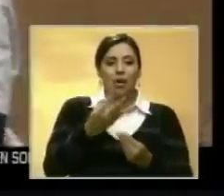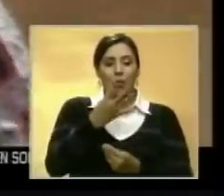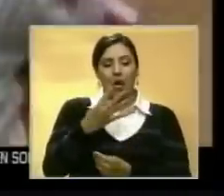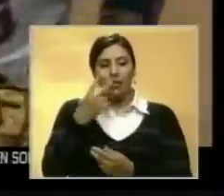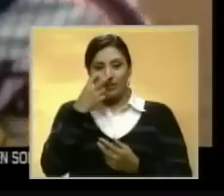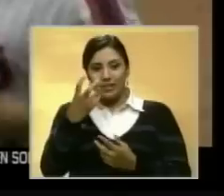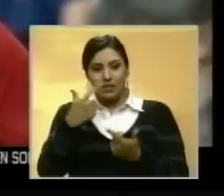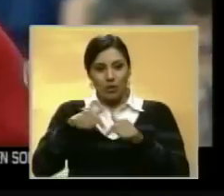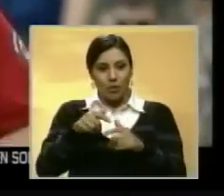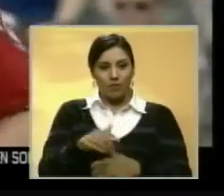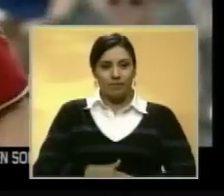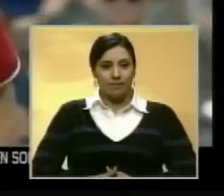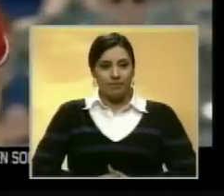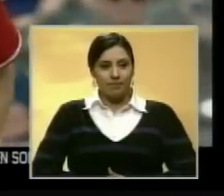4 visitas al plato.